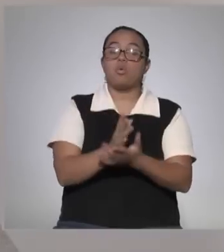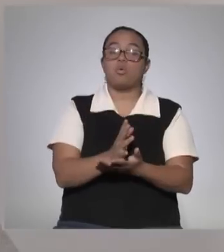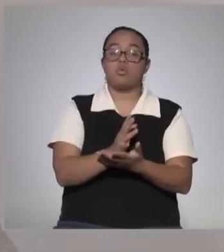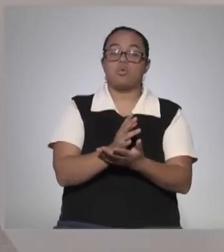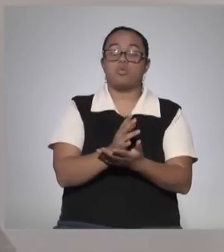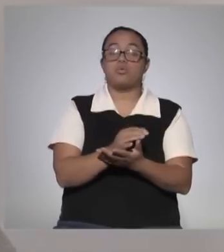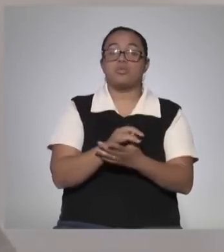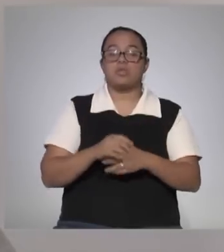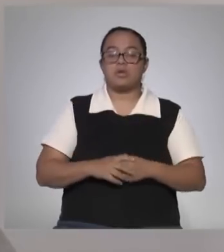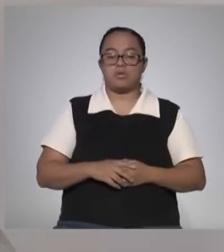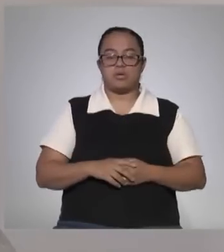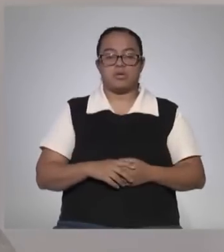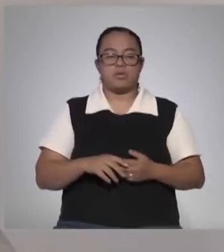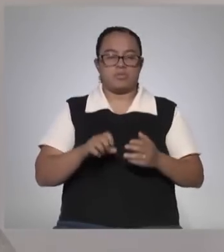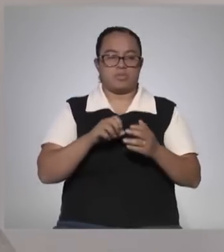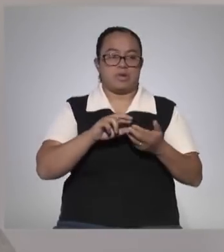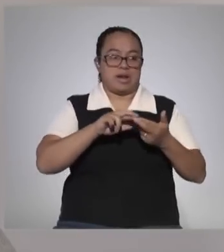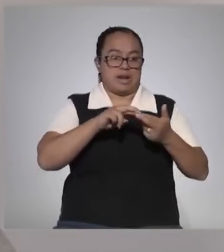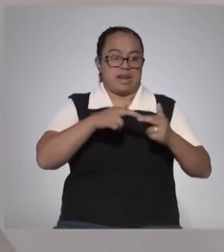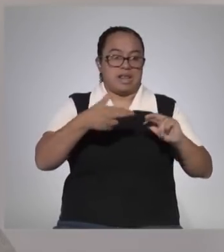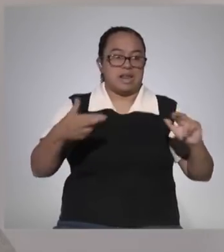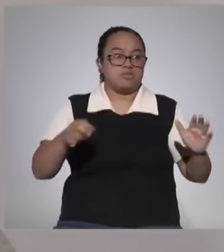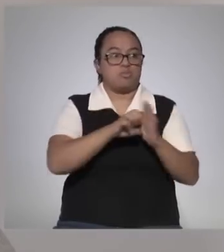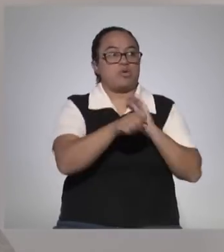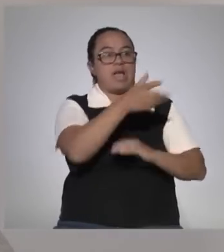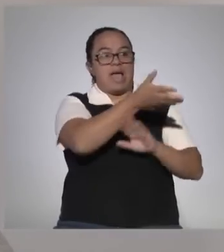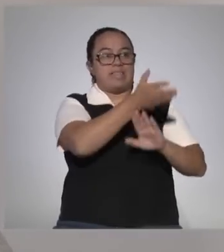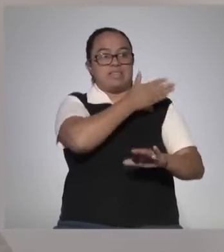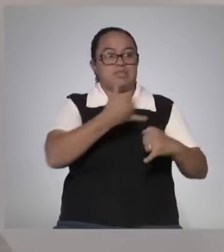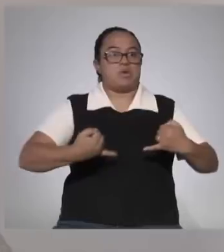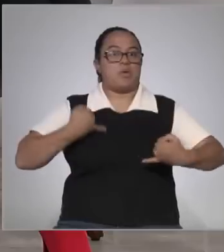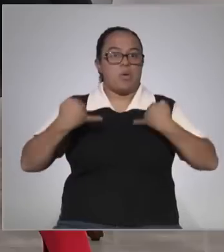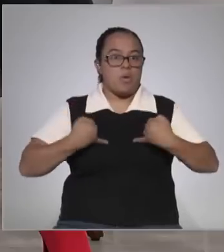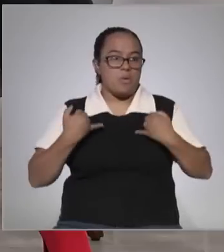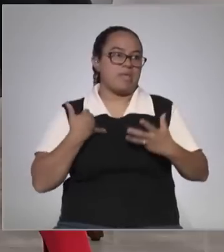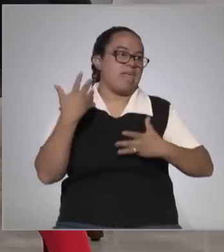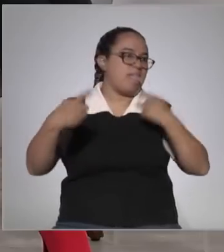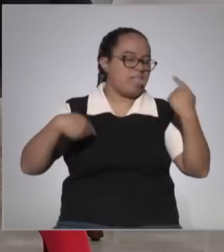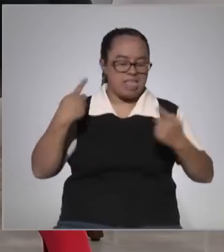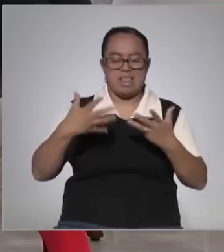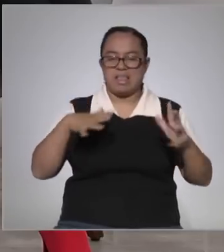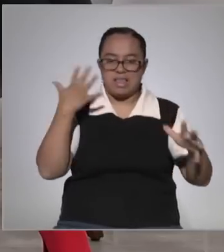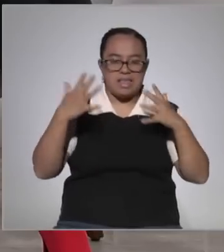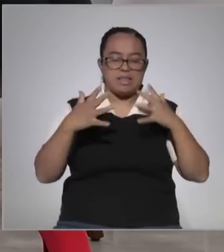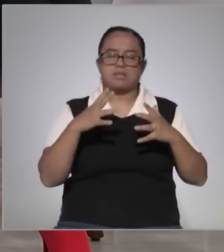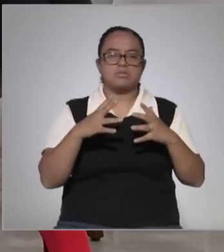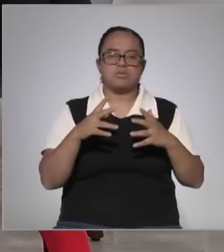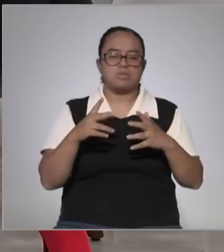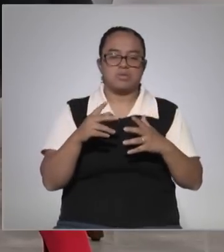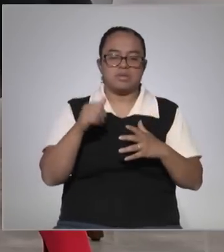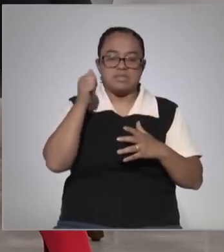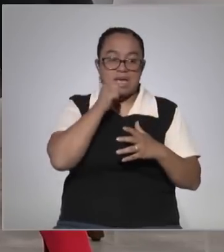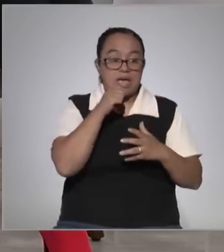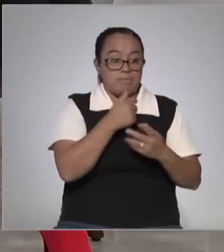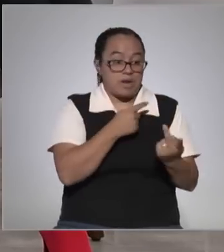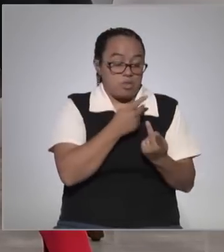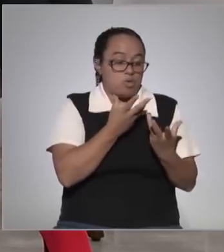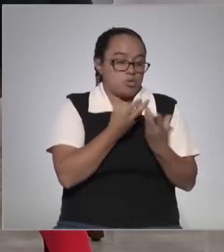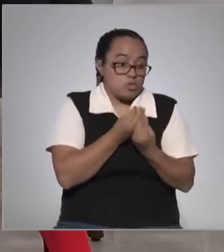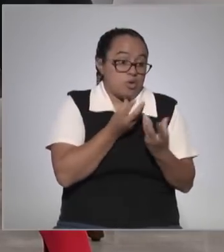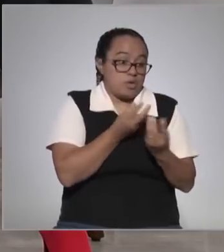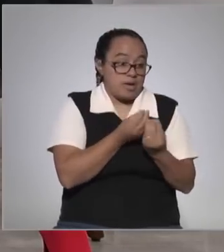relaciones como de pareja como las concebían en la juventud, ¿no? Donde ibas a tener intimidad todo el tiempo y que el amor